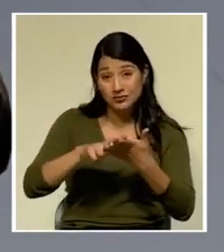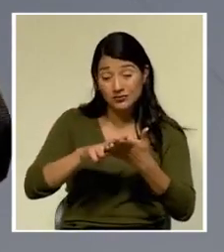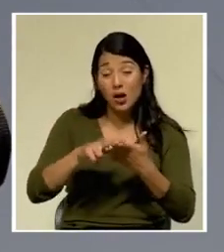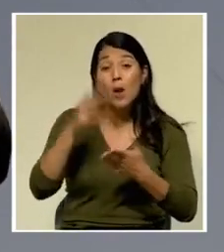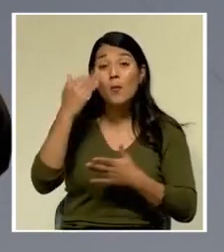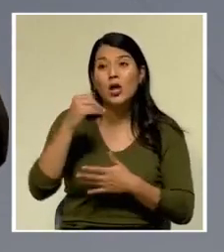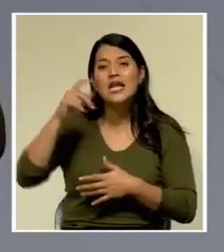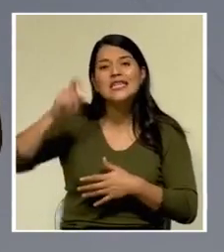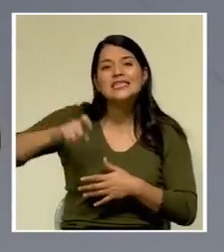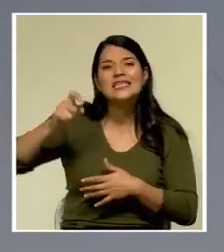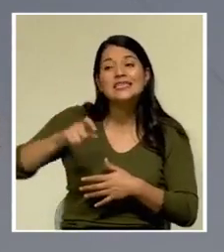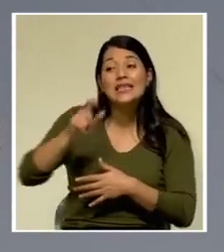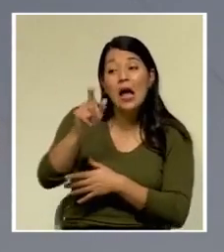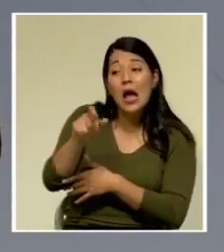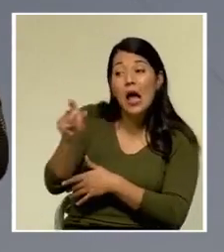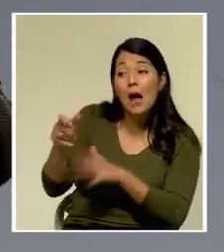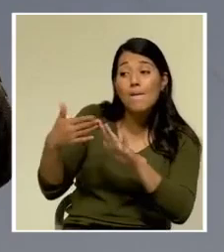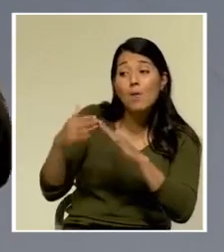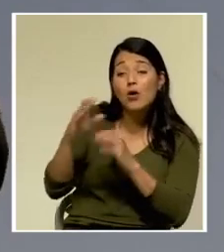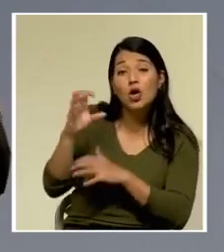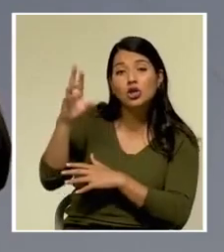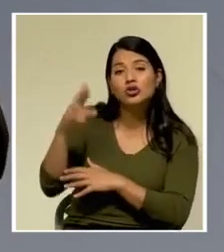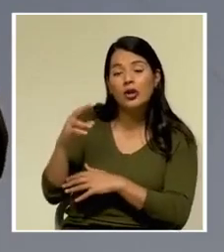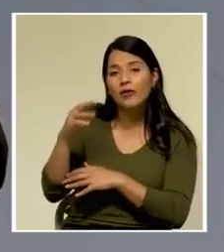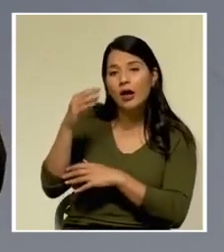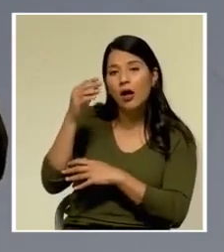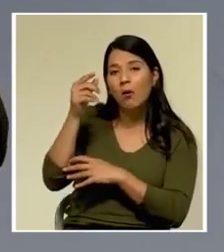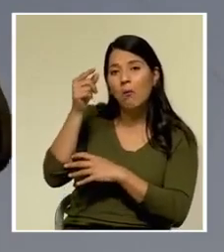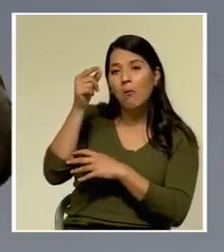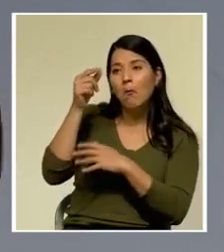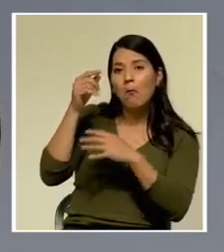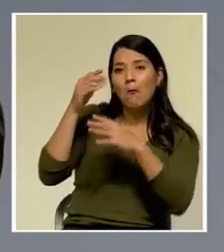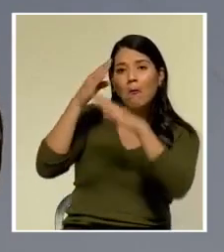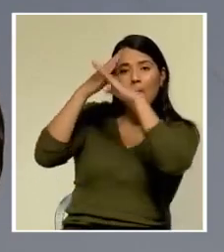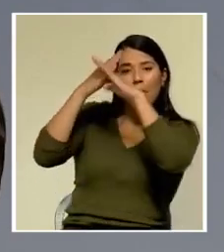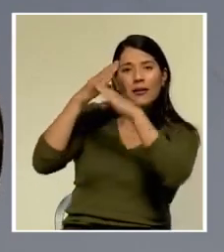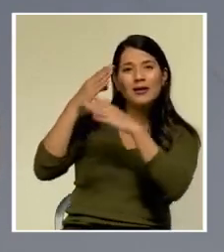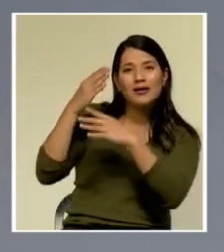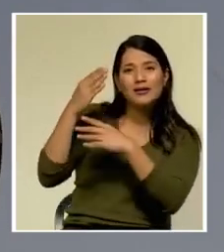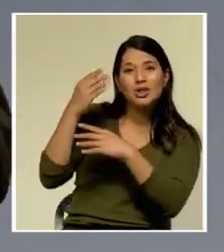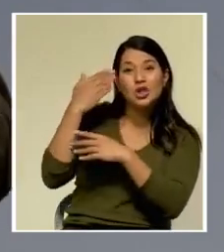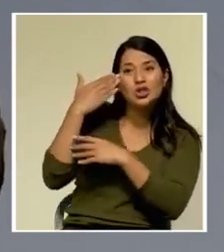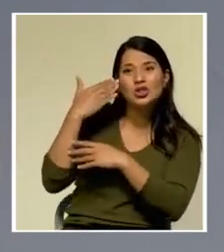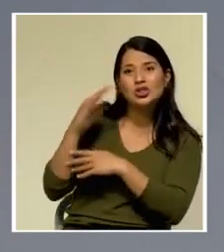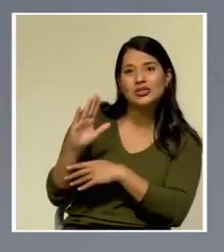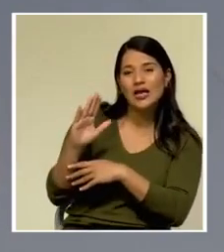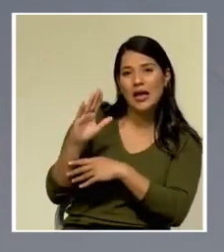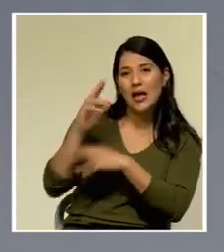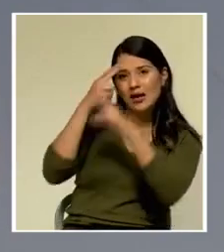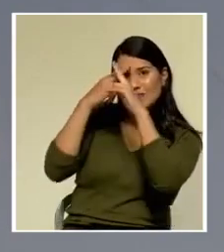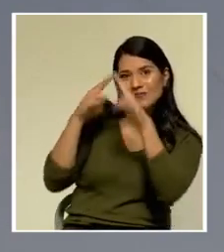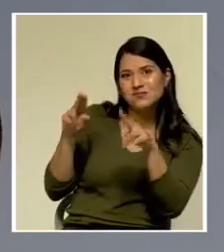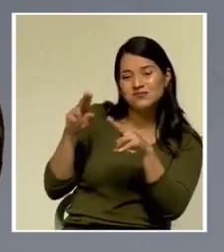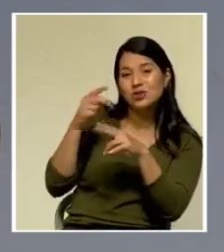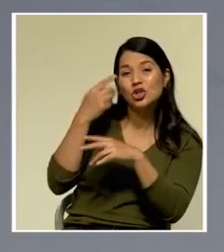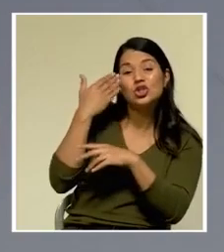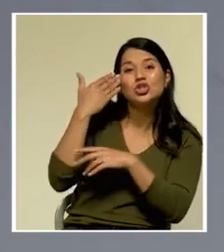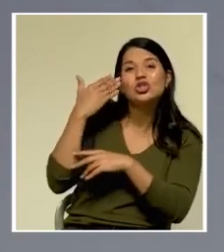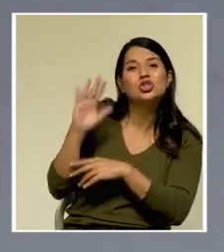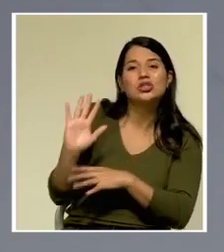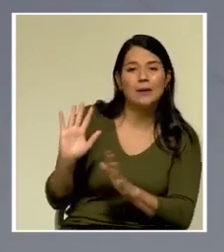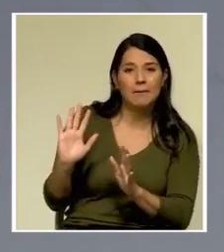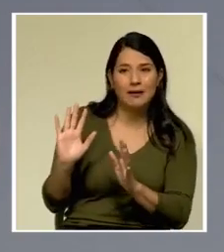qué consiste el financiamiento, sino de las consecuencias perniciosas que tiene ese financiamiento para toda la ciudadanía costarricense.